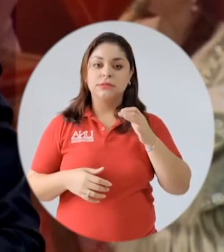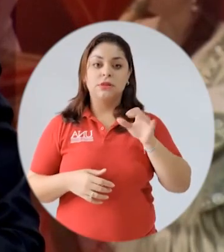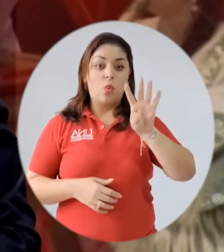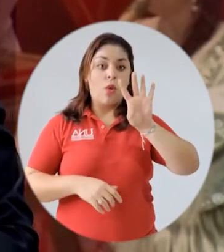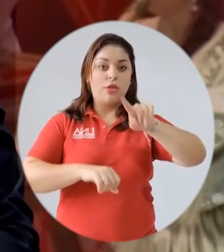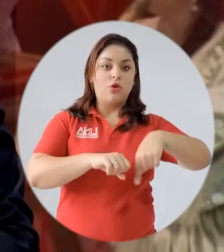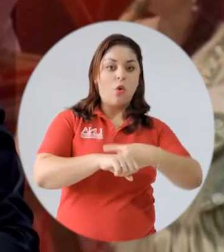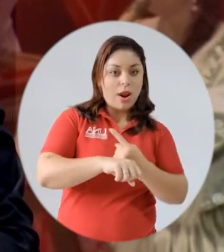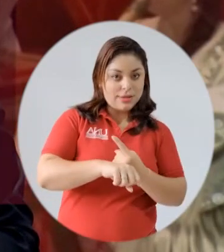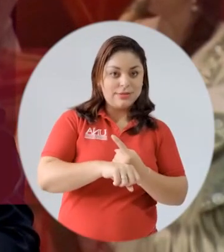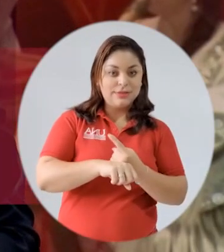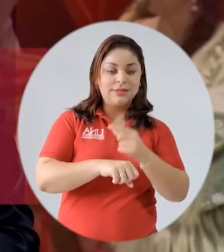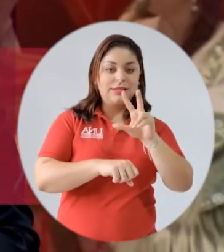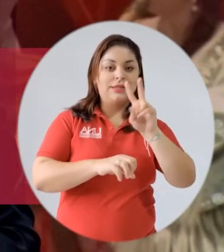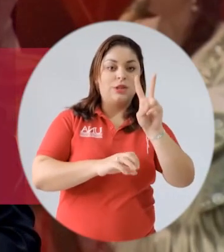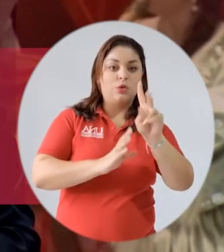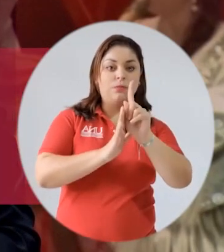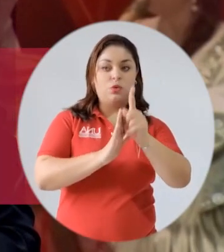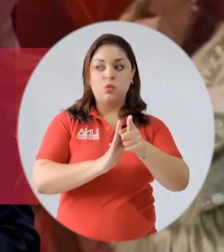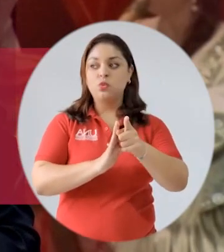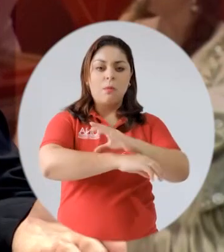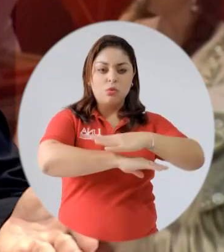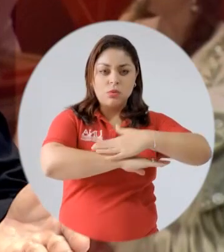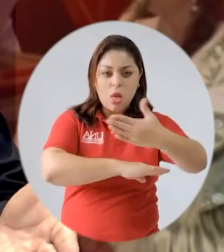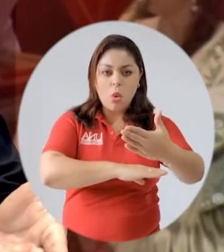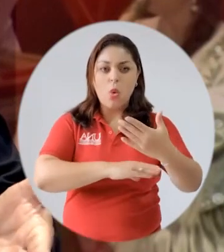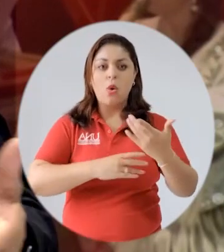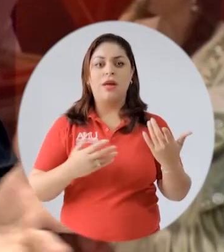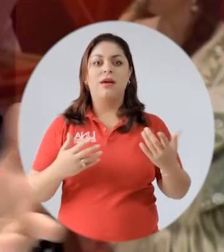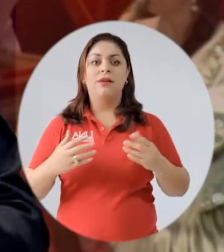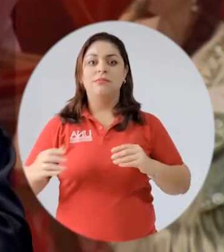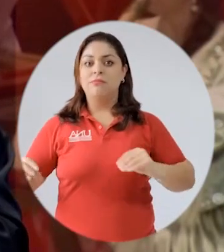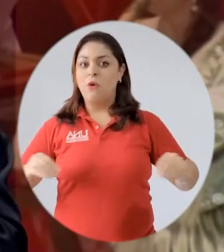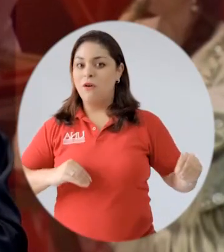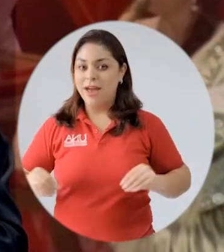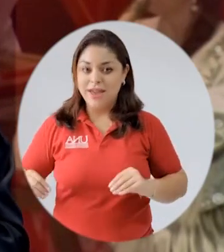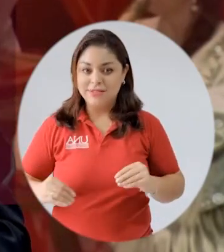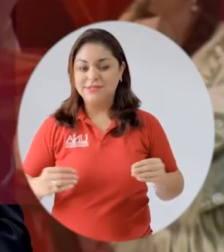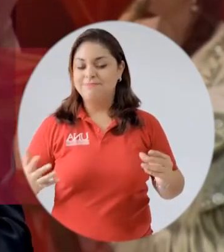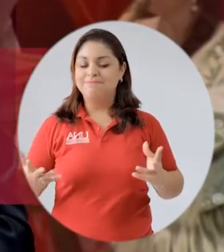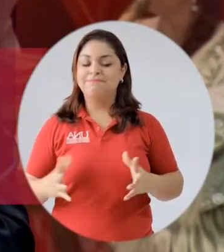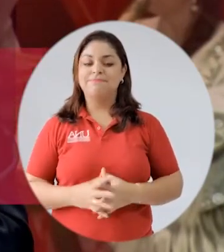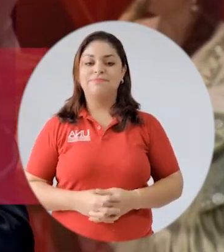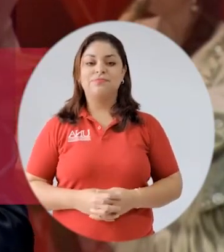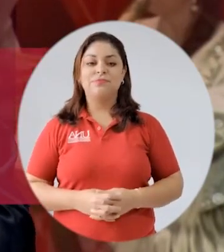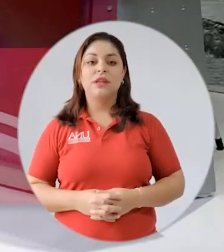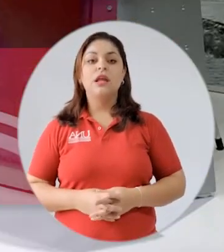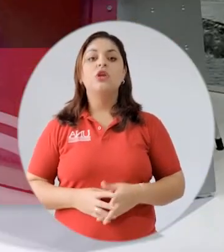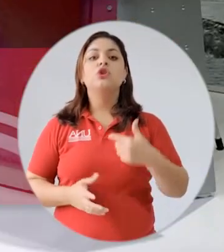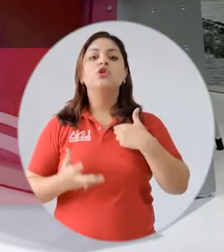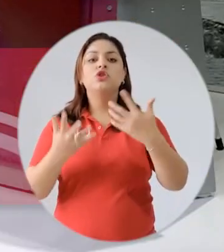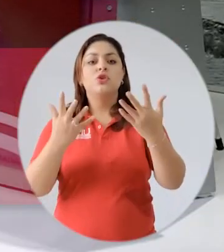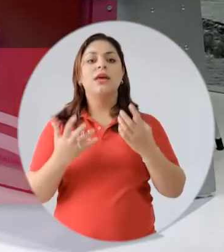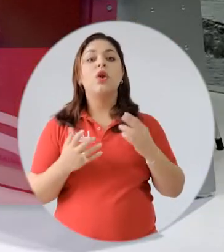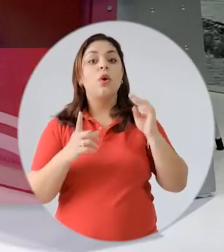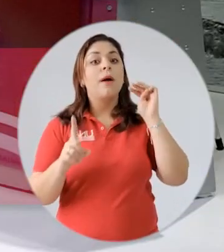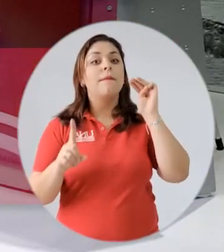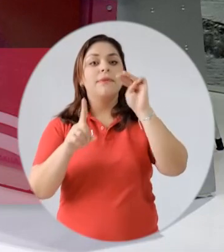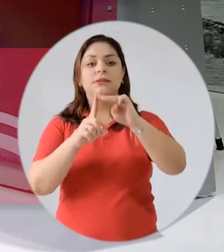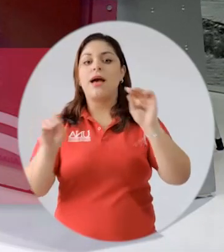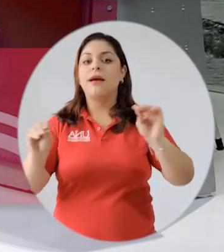puede conllevar también trastornos en el sueño, a entrar en procesos de ansiedad. Y del 2017